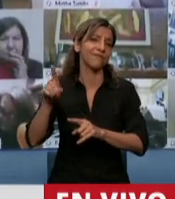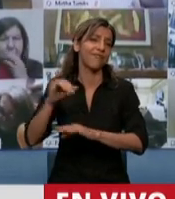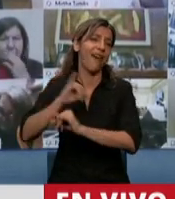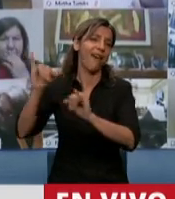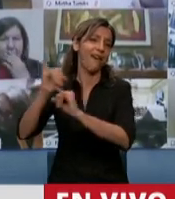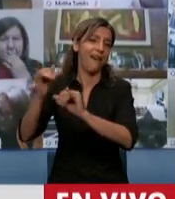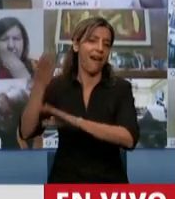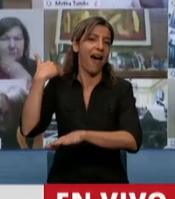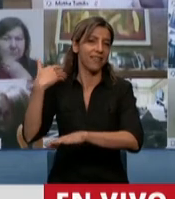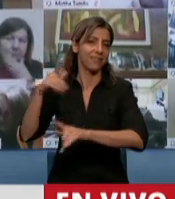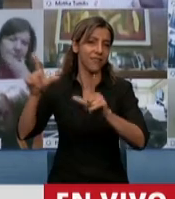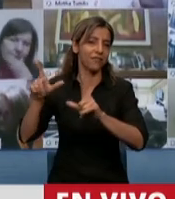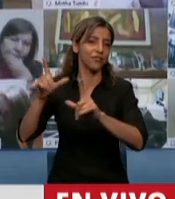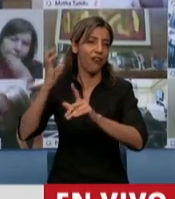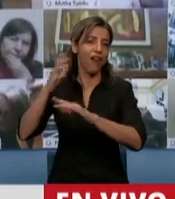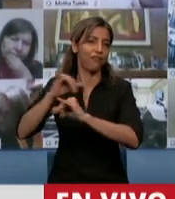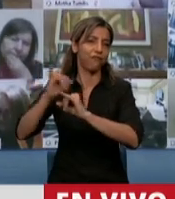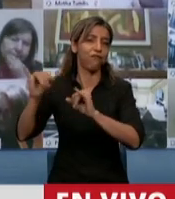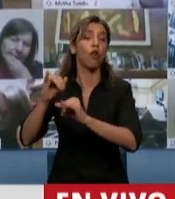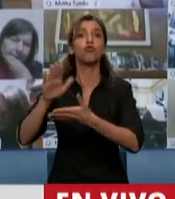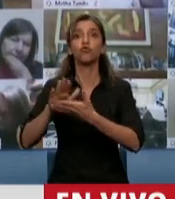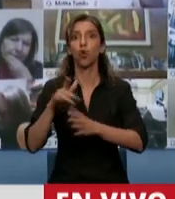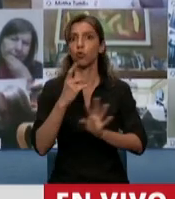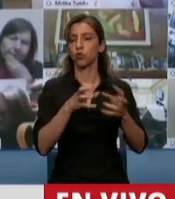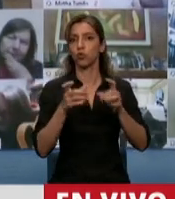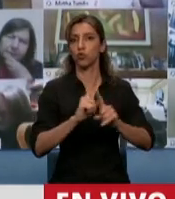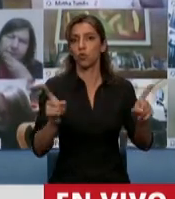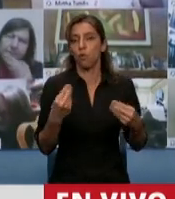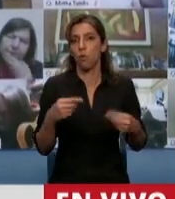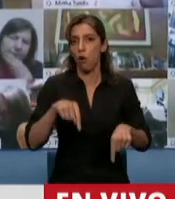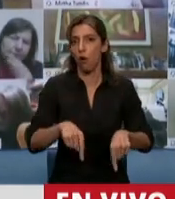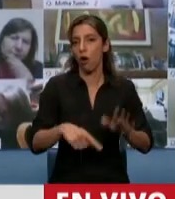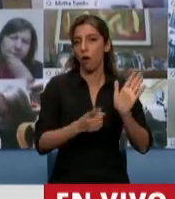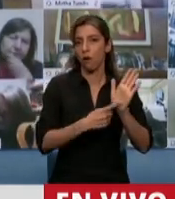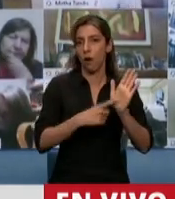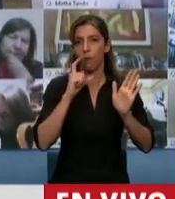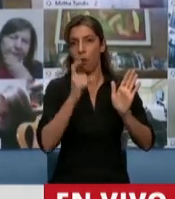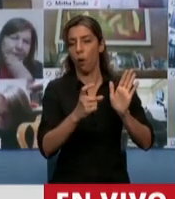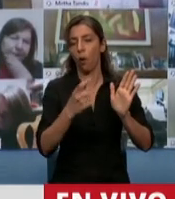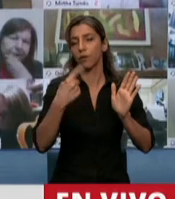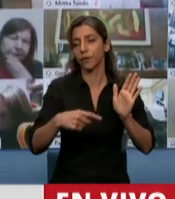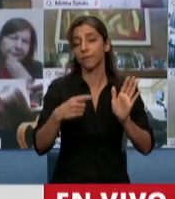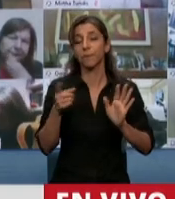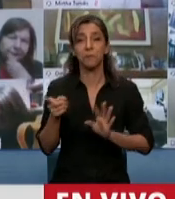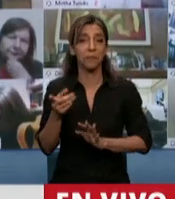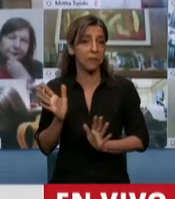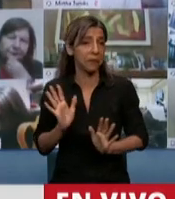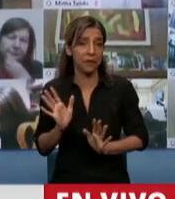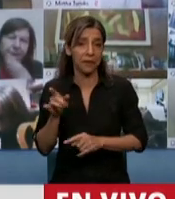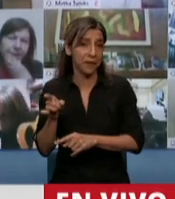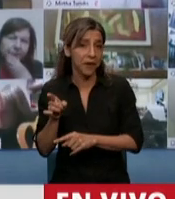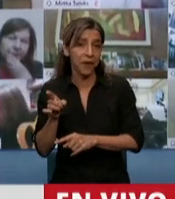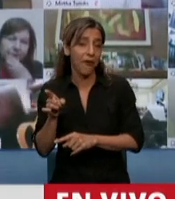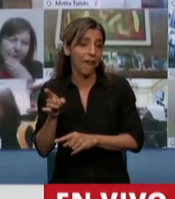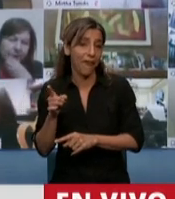sesionar porque estábamos violando un reglamento, y no obviaron decir que estamos en medio